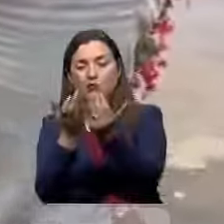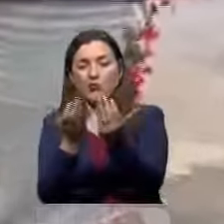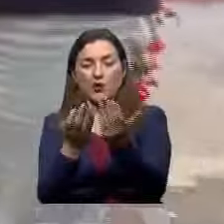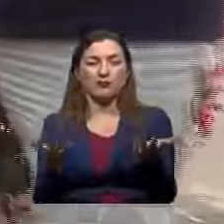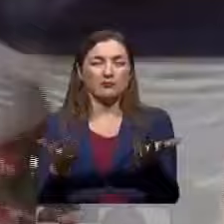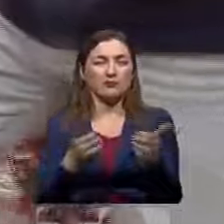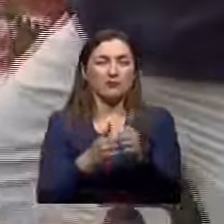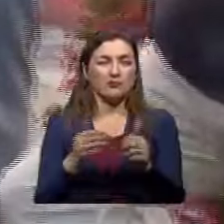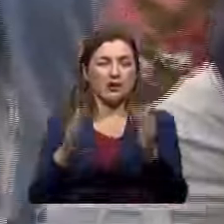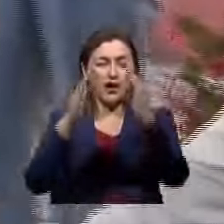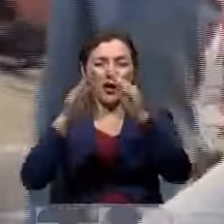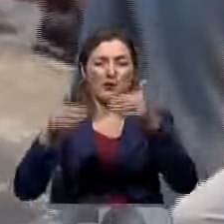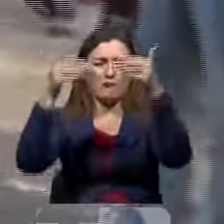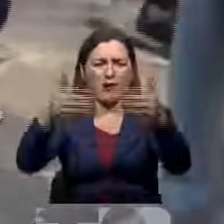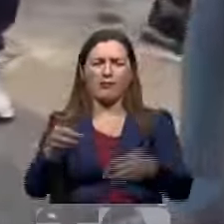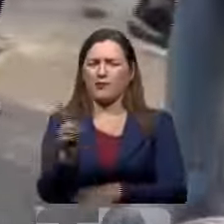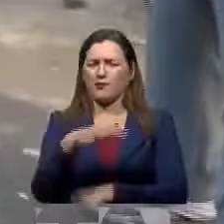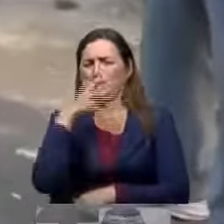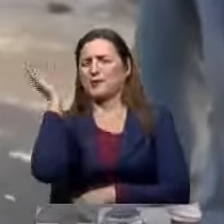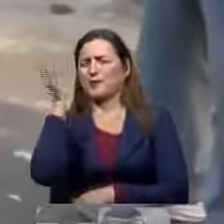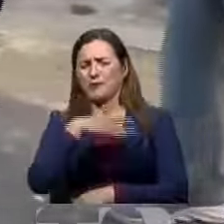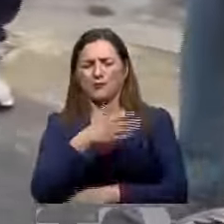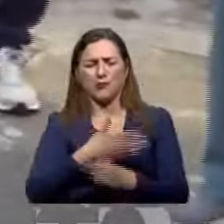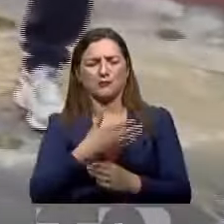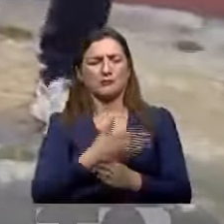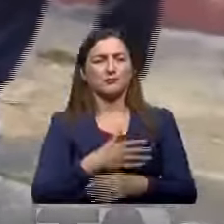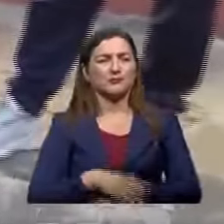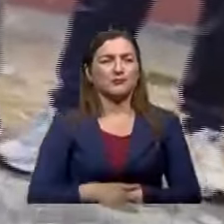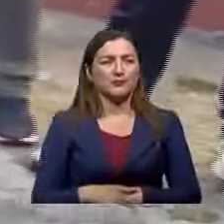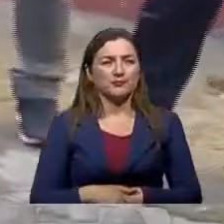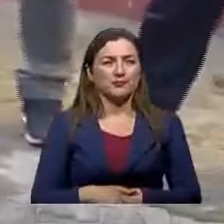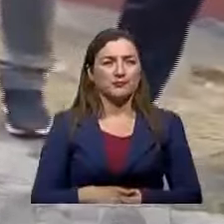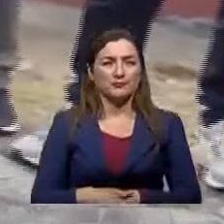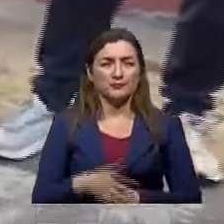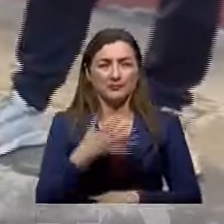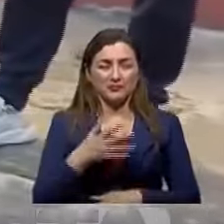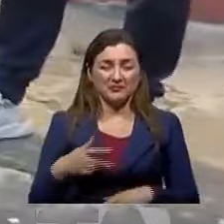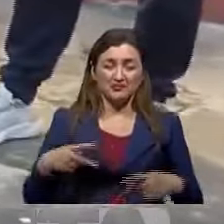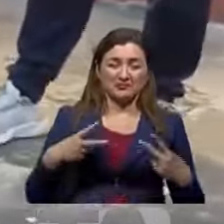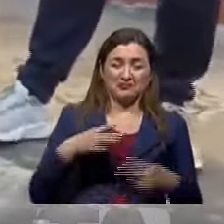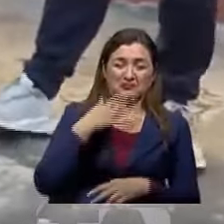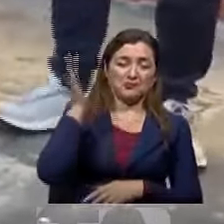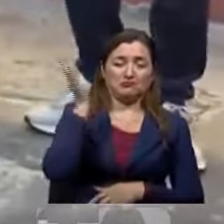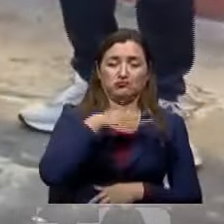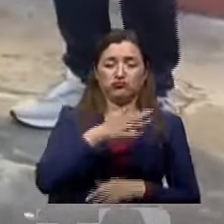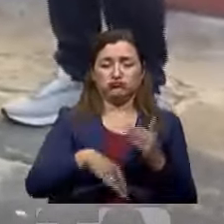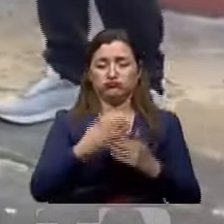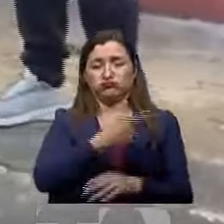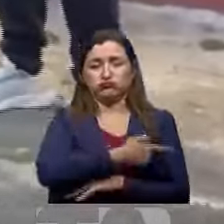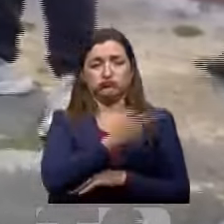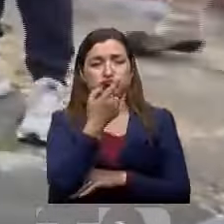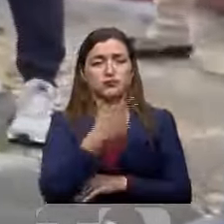esté ubicado frente a las viviendas de este sitio. No me imagino, de verdad, tener que vivir con este olor de forma